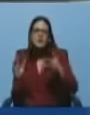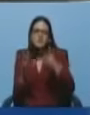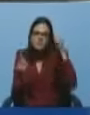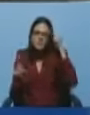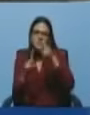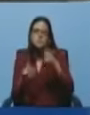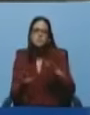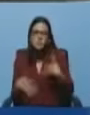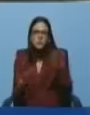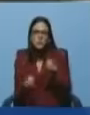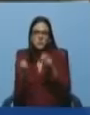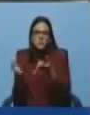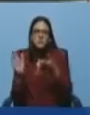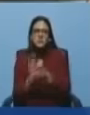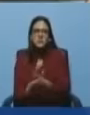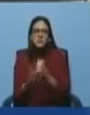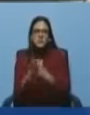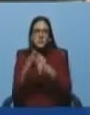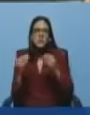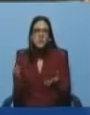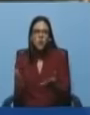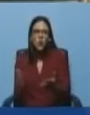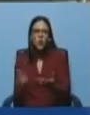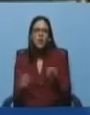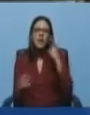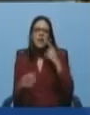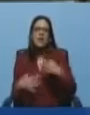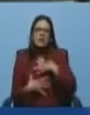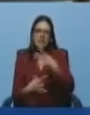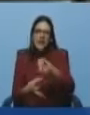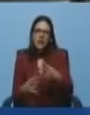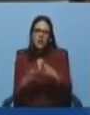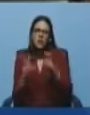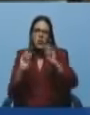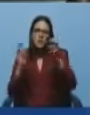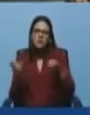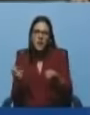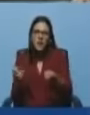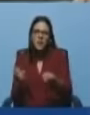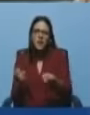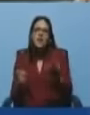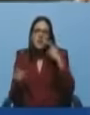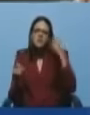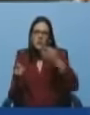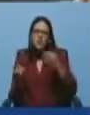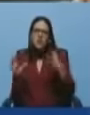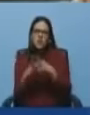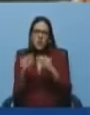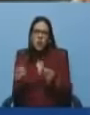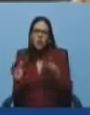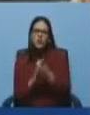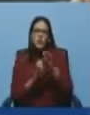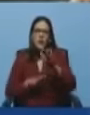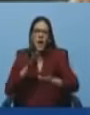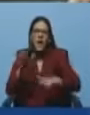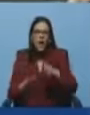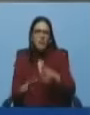allí pueda originarse cuando hay otros temas de interés también que tienen que ver cómo avanzar en